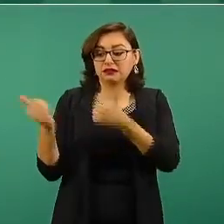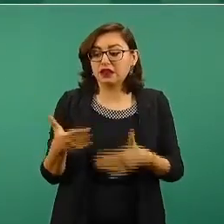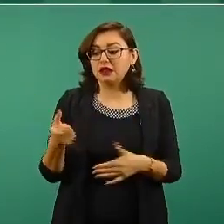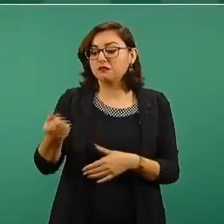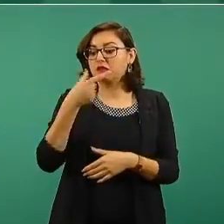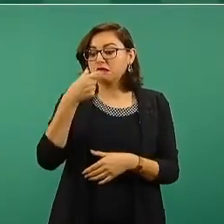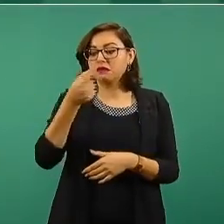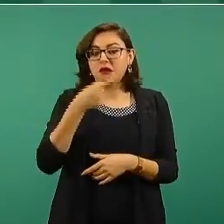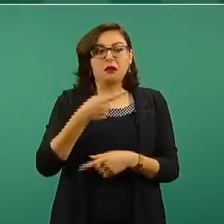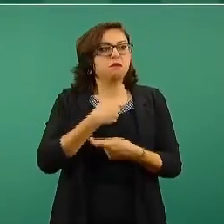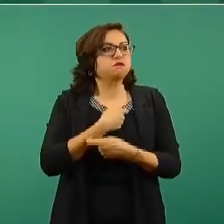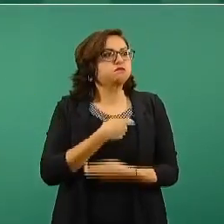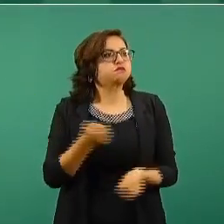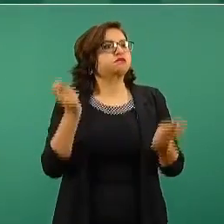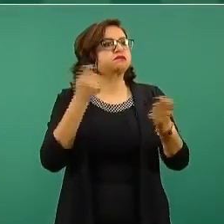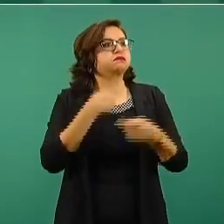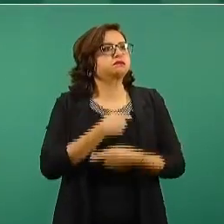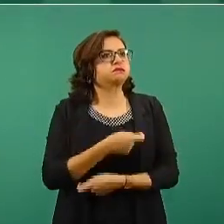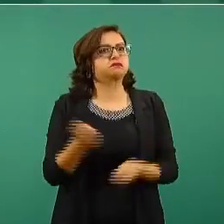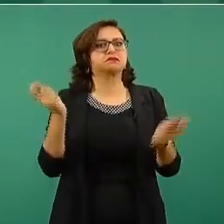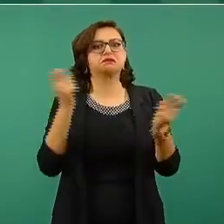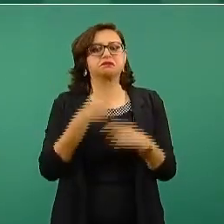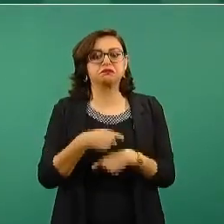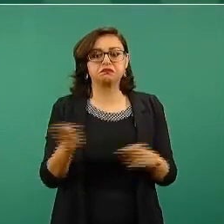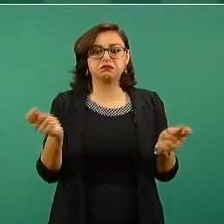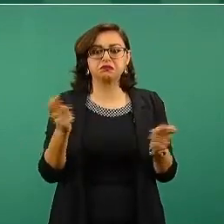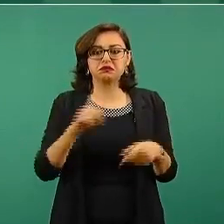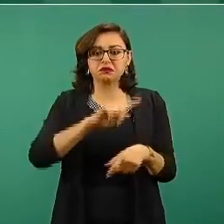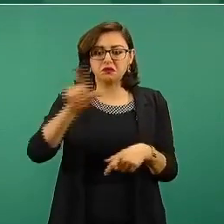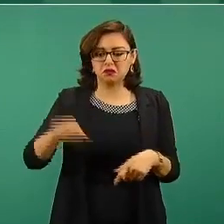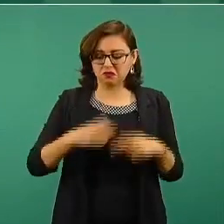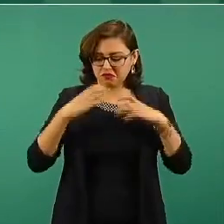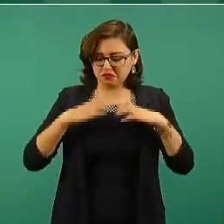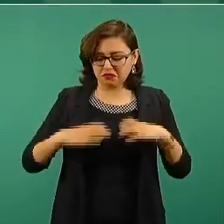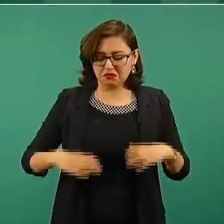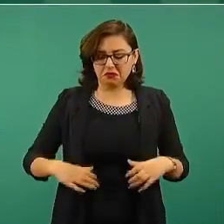las enfermedades infecciosas por los medicamentos.